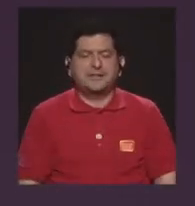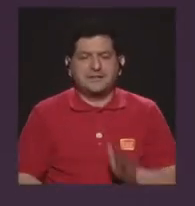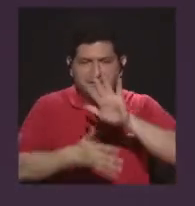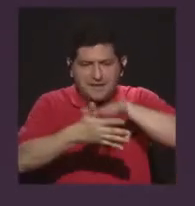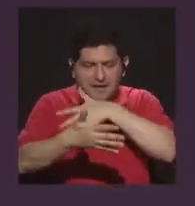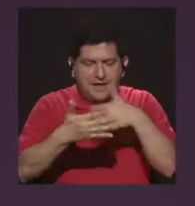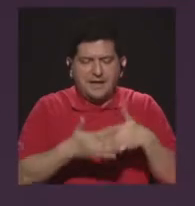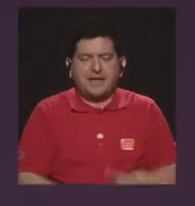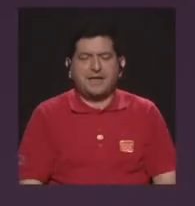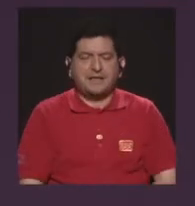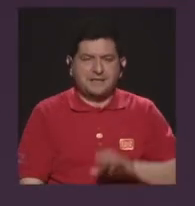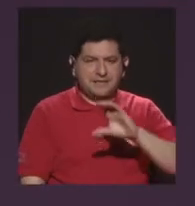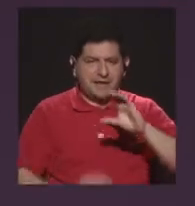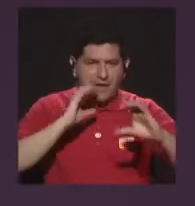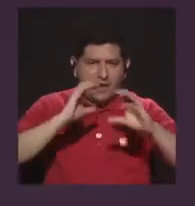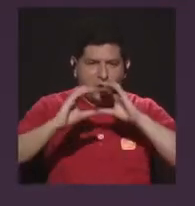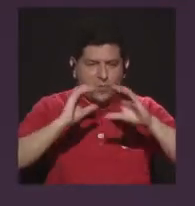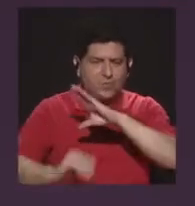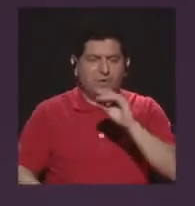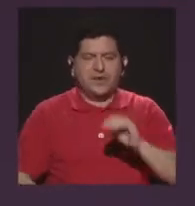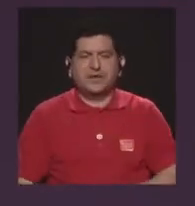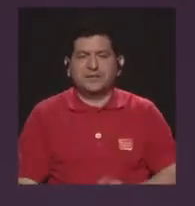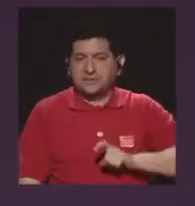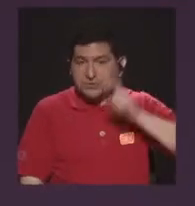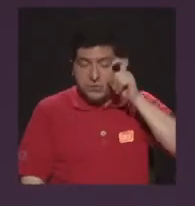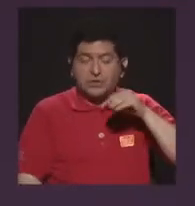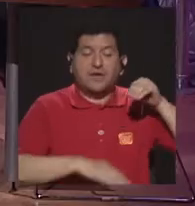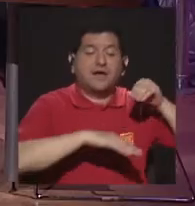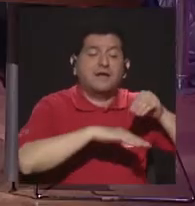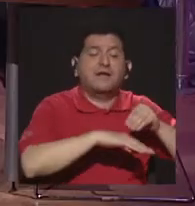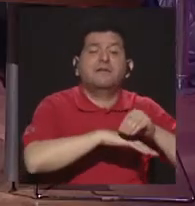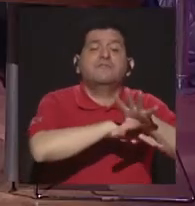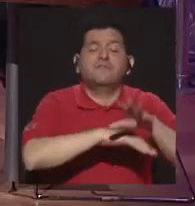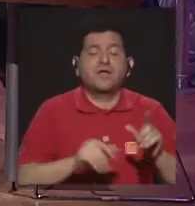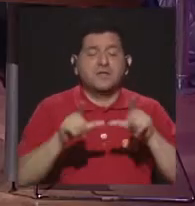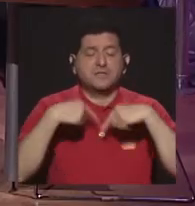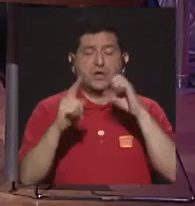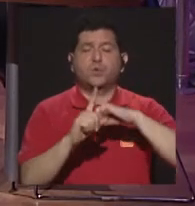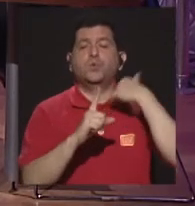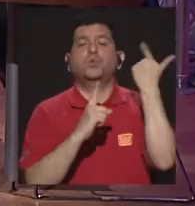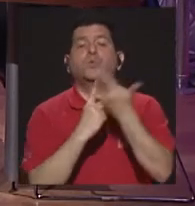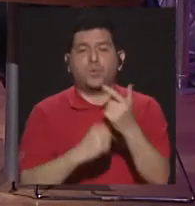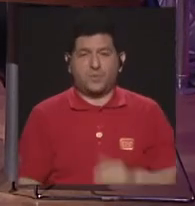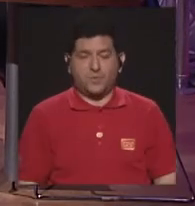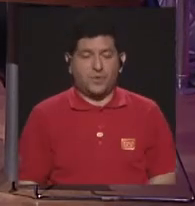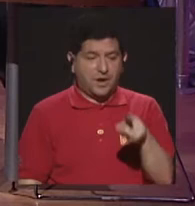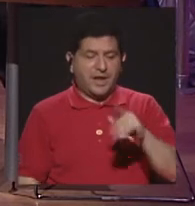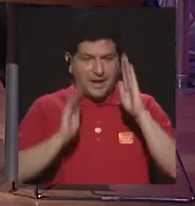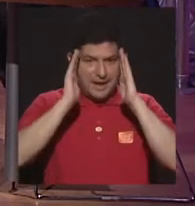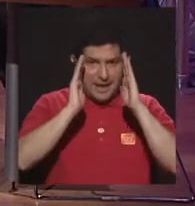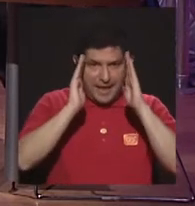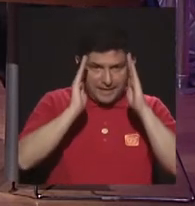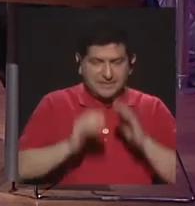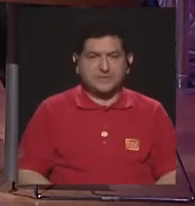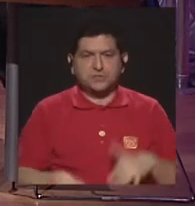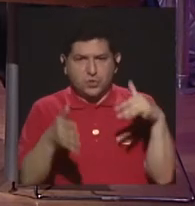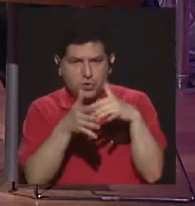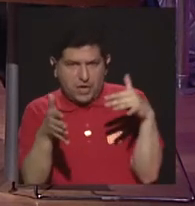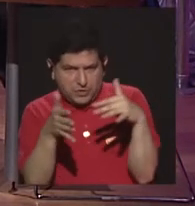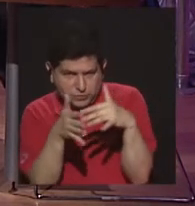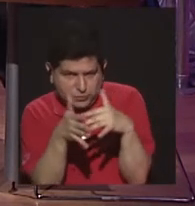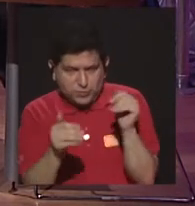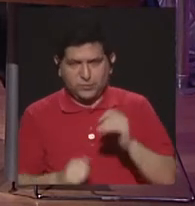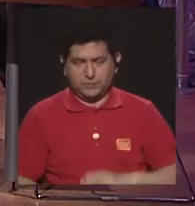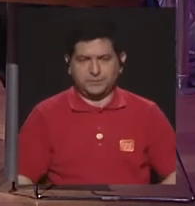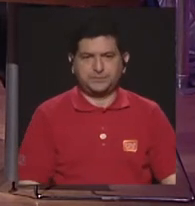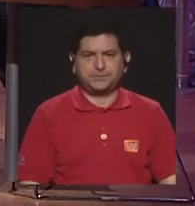tiene que ver con el efecto o la influencia en los grupos sociales, esto de las audiencias o los estudios de recepción,